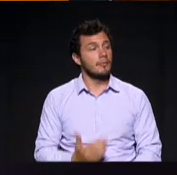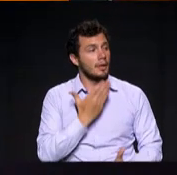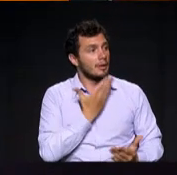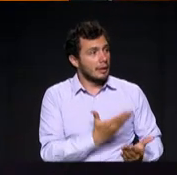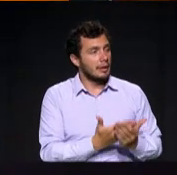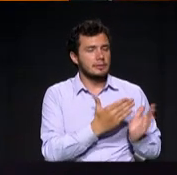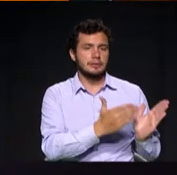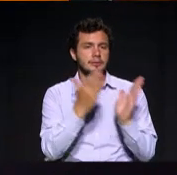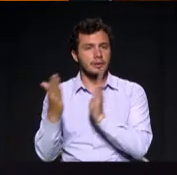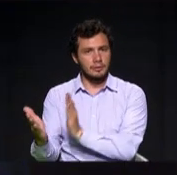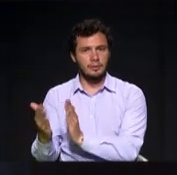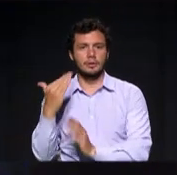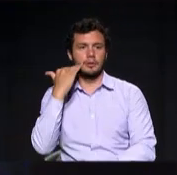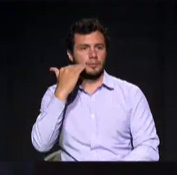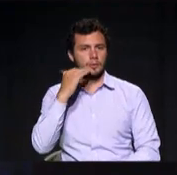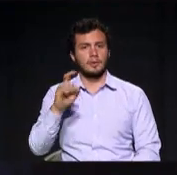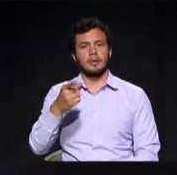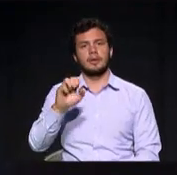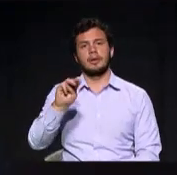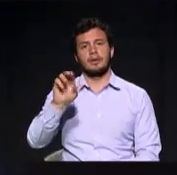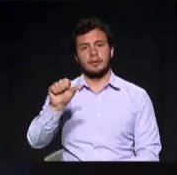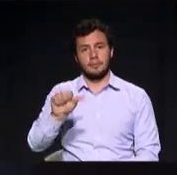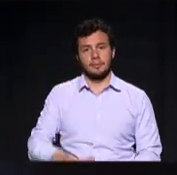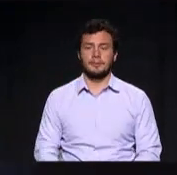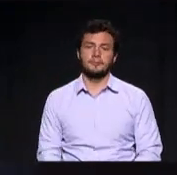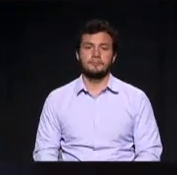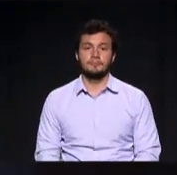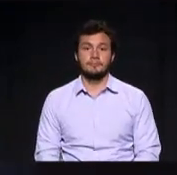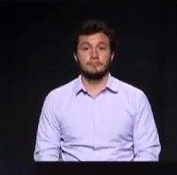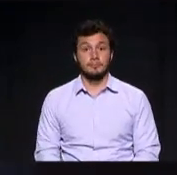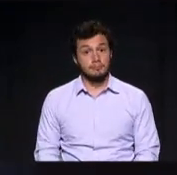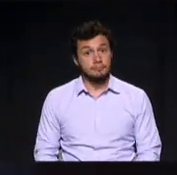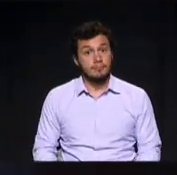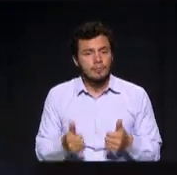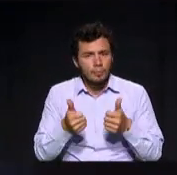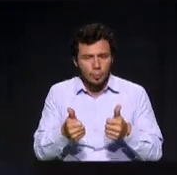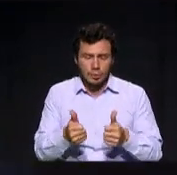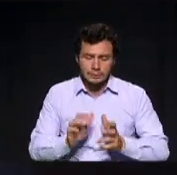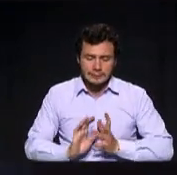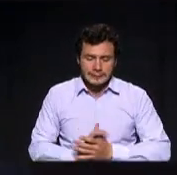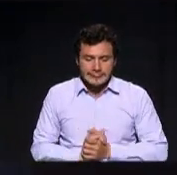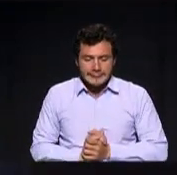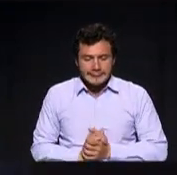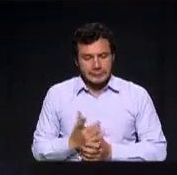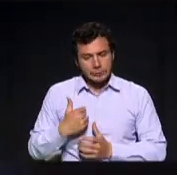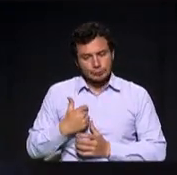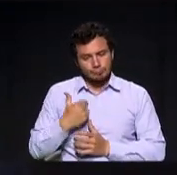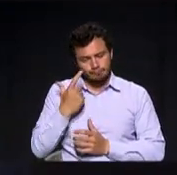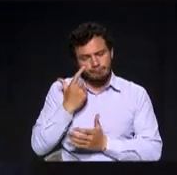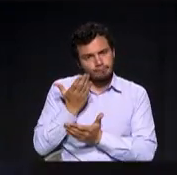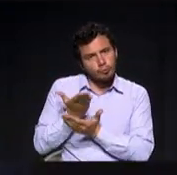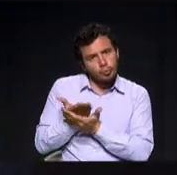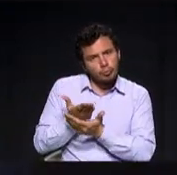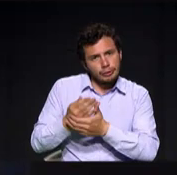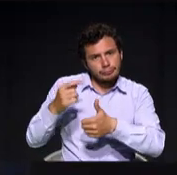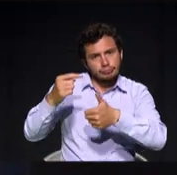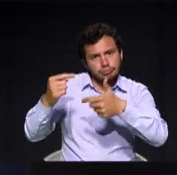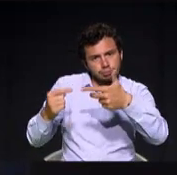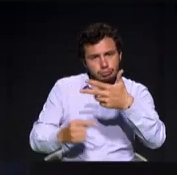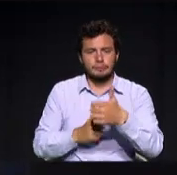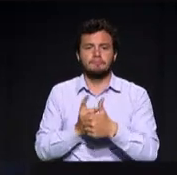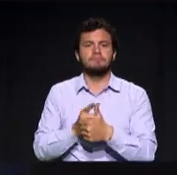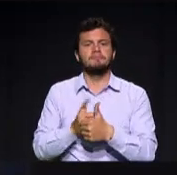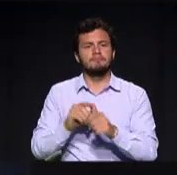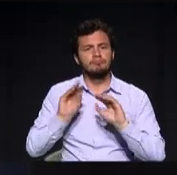gemma maría mejía bueno vamos a desarrollar las siguientes propuestas educación vial